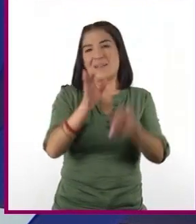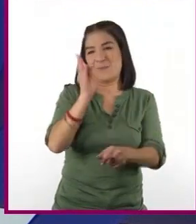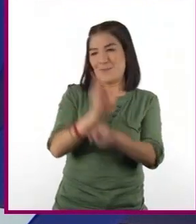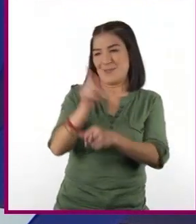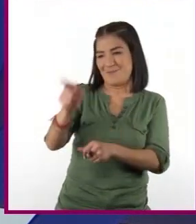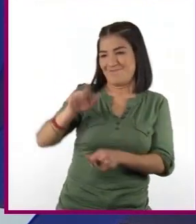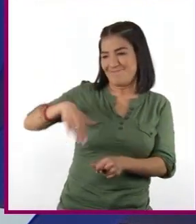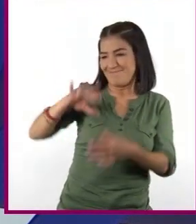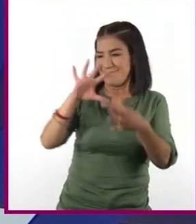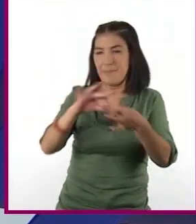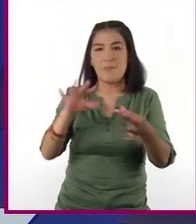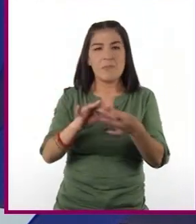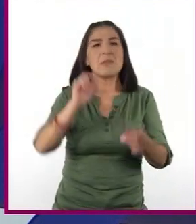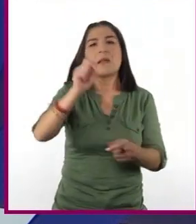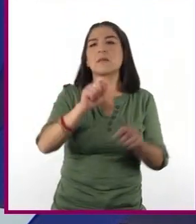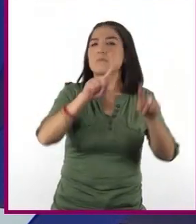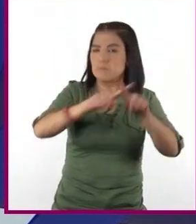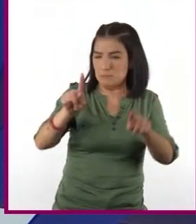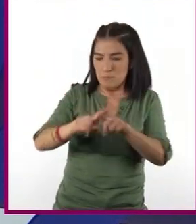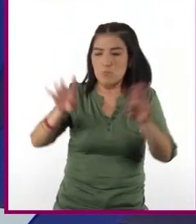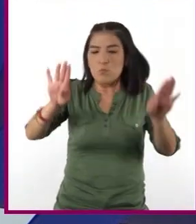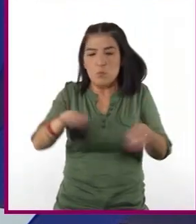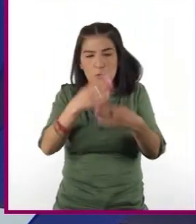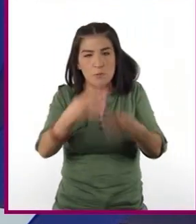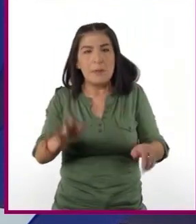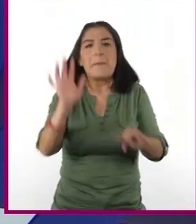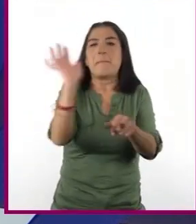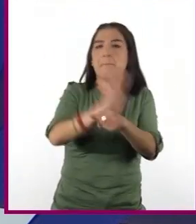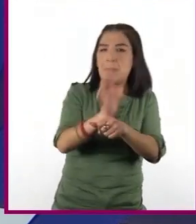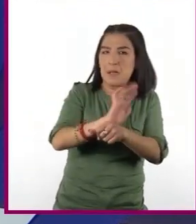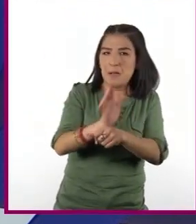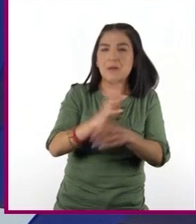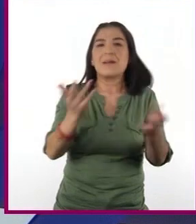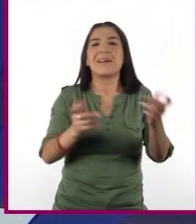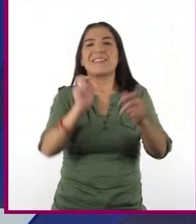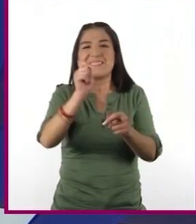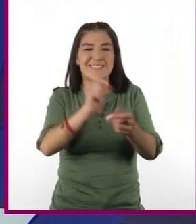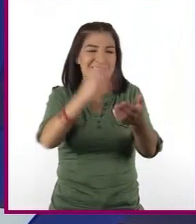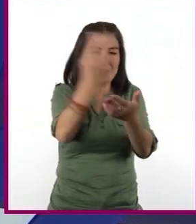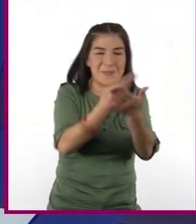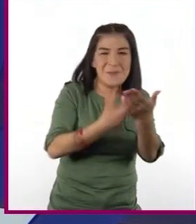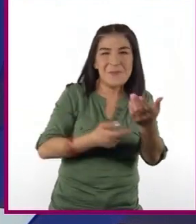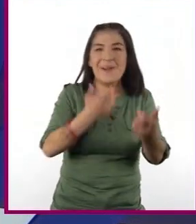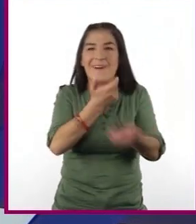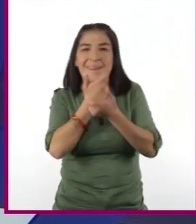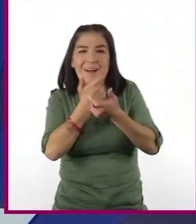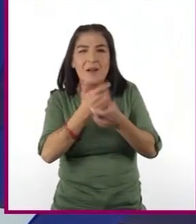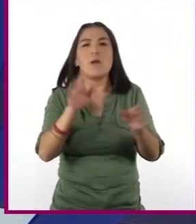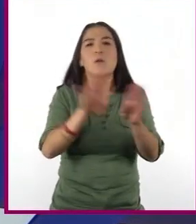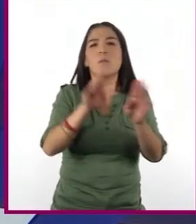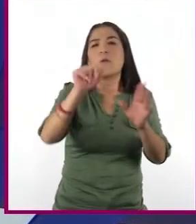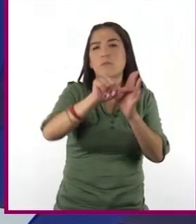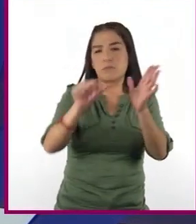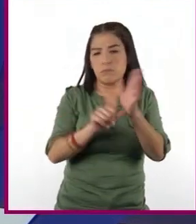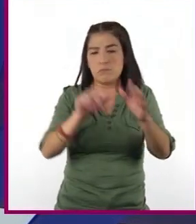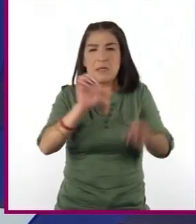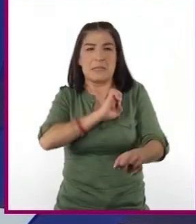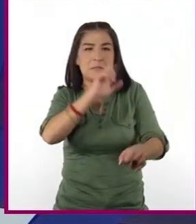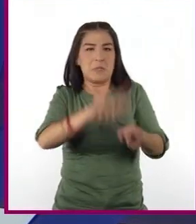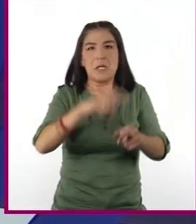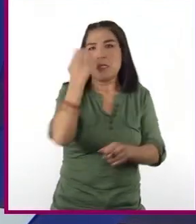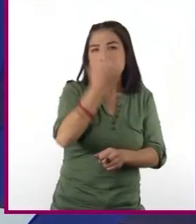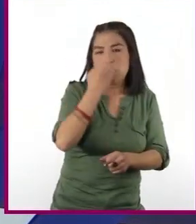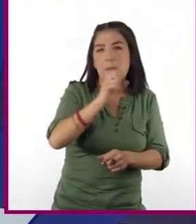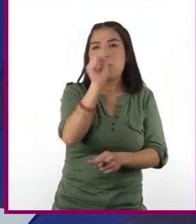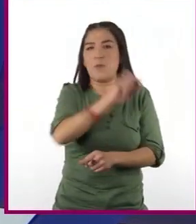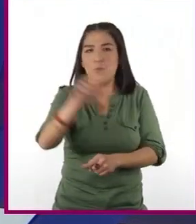mencionó, existen compilaciones sobre música, películas, cómics, artículos especializados o de tipo